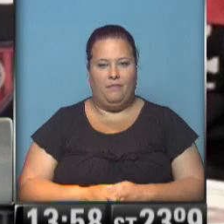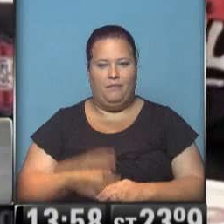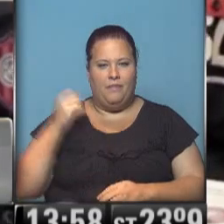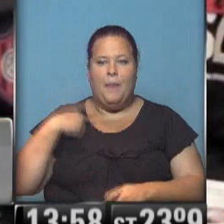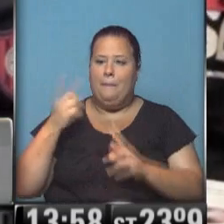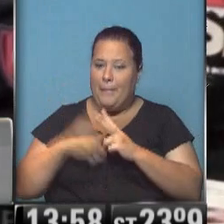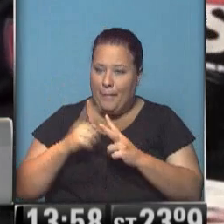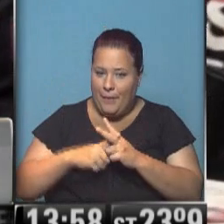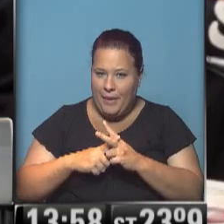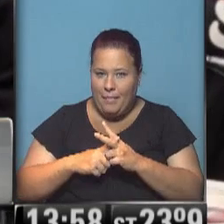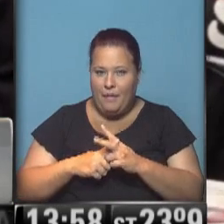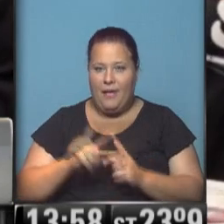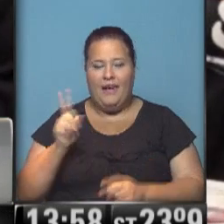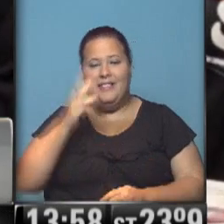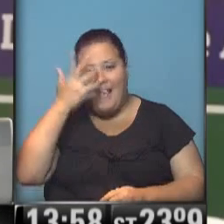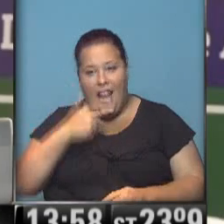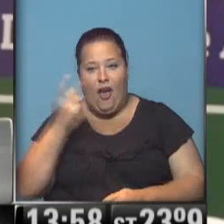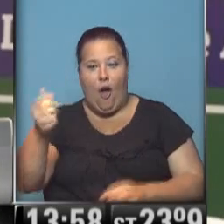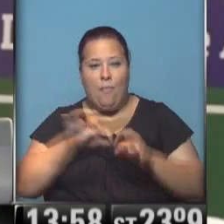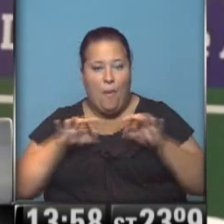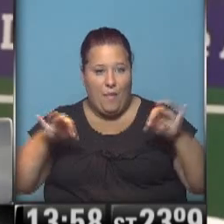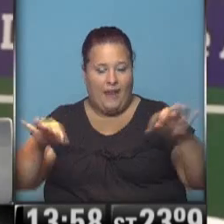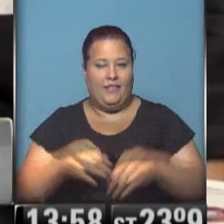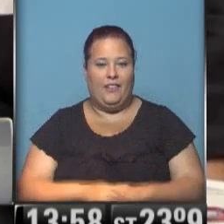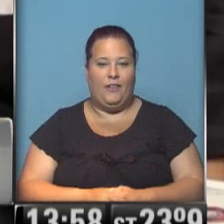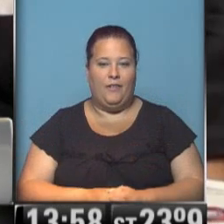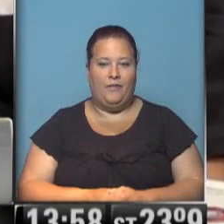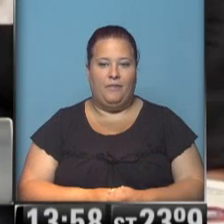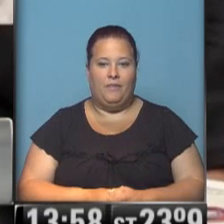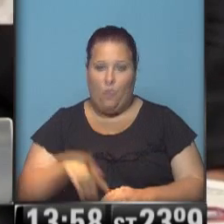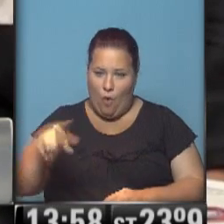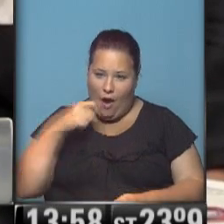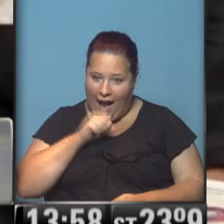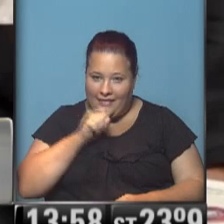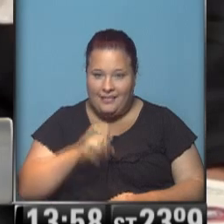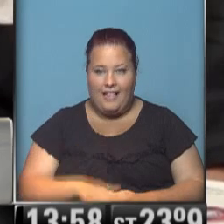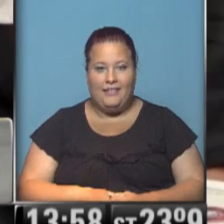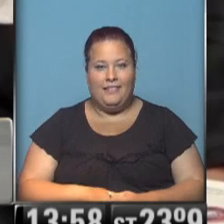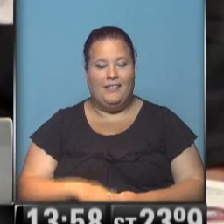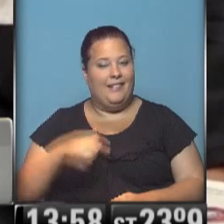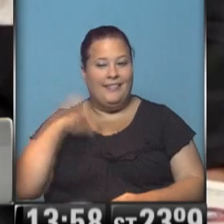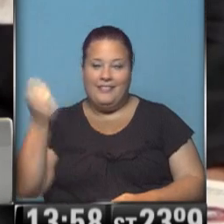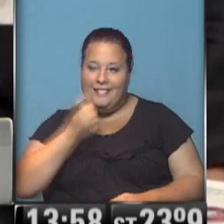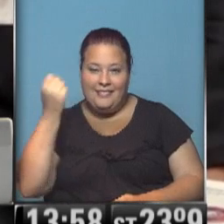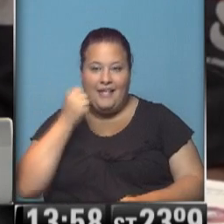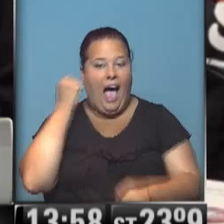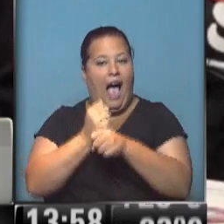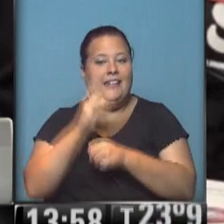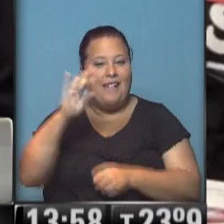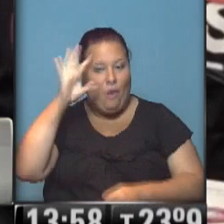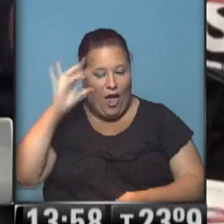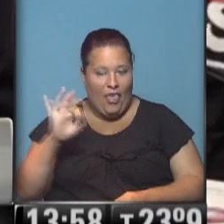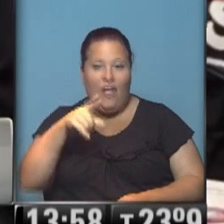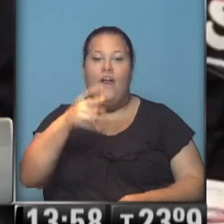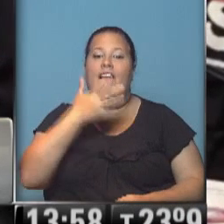Mi primo no es de San Lorenzo y compró un metro. ¿Vos cantás? Te juro que no voy a parar hasta volver a Boedo. ¿Vos que